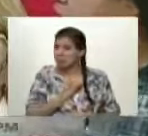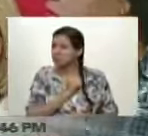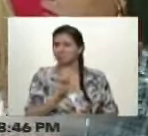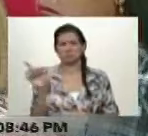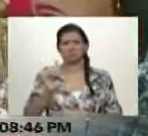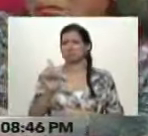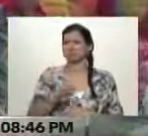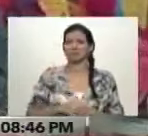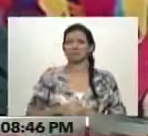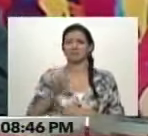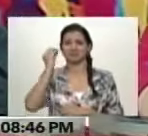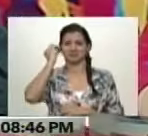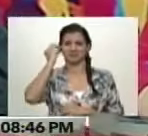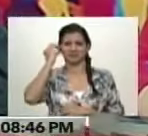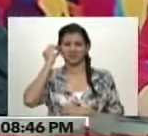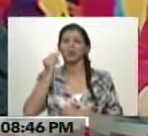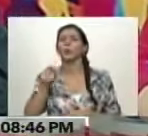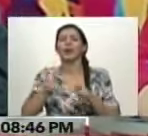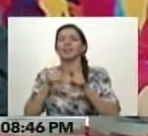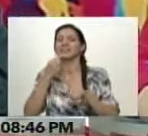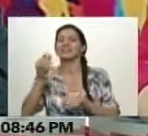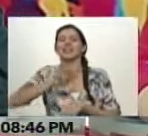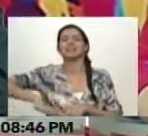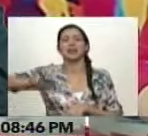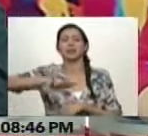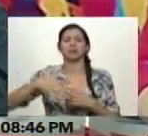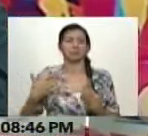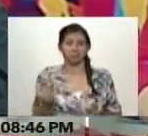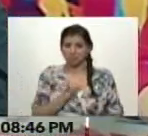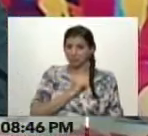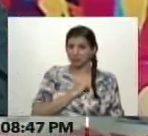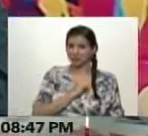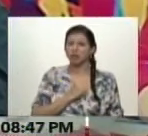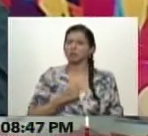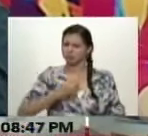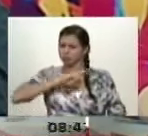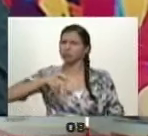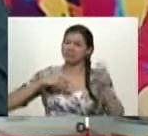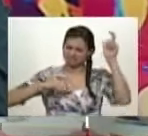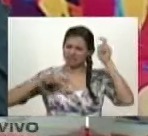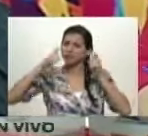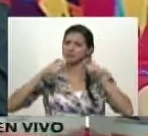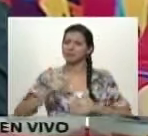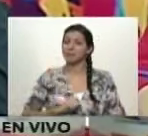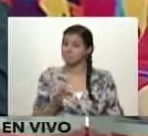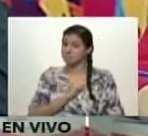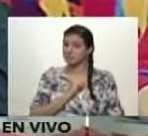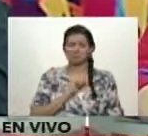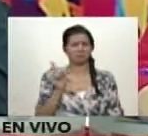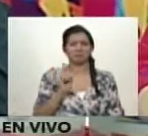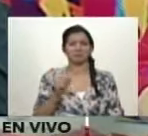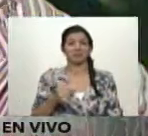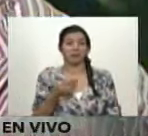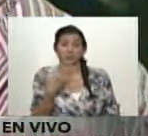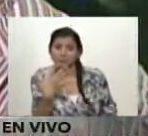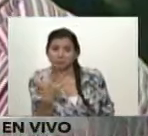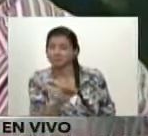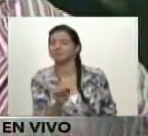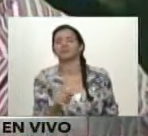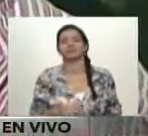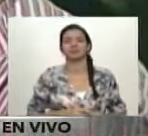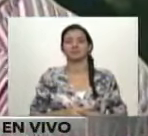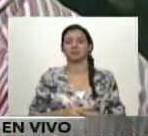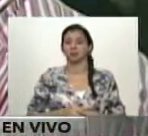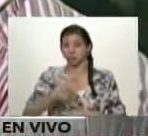es que dicen el llano así. ¿Qué es eso para mí? No somos chavistas, pues. ¿Qué es eso para nosotros? No somos bolivarianos.